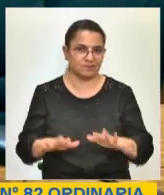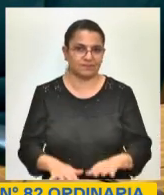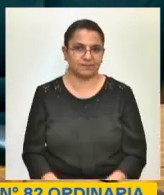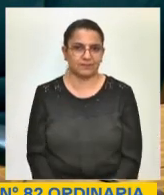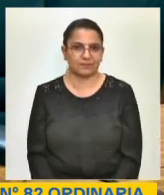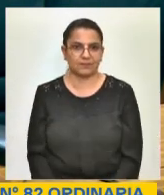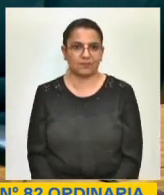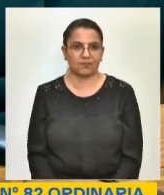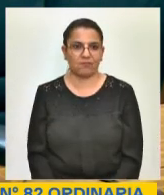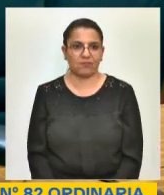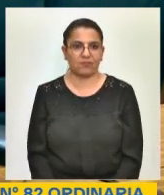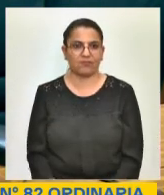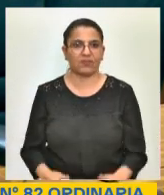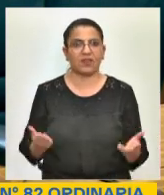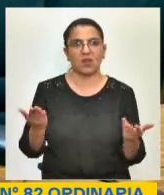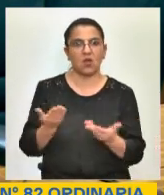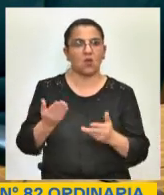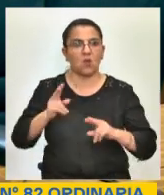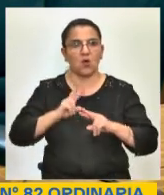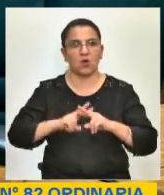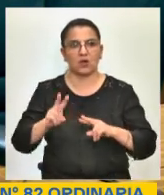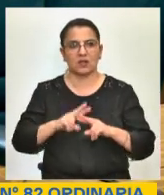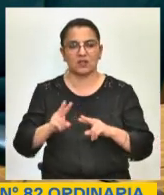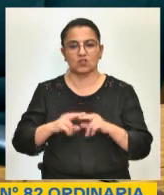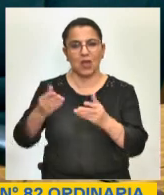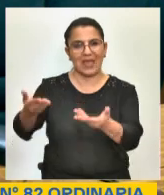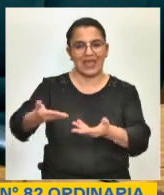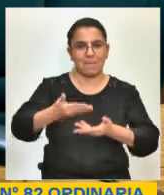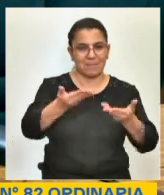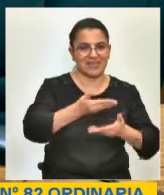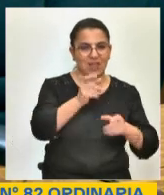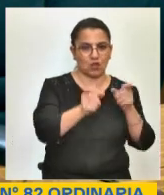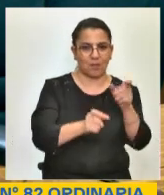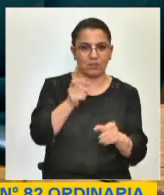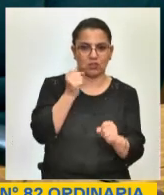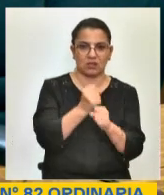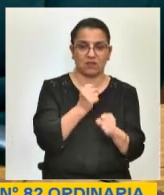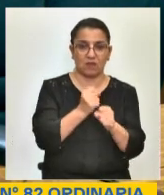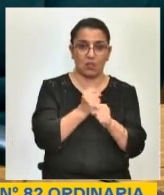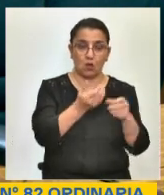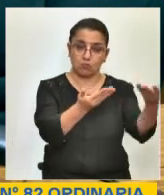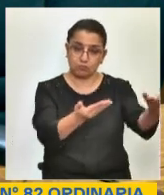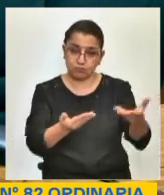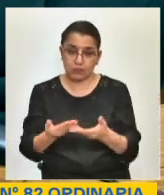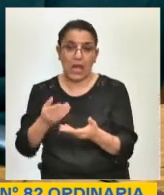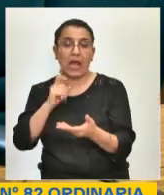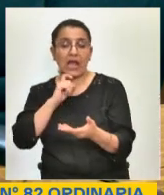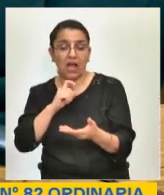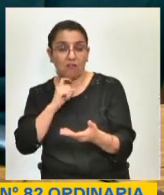resuelto Cómo se resuelve invitando a los trabajadores a un café